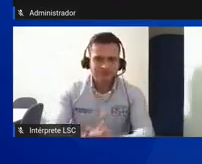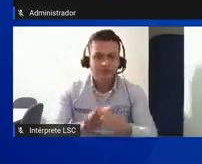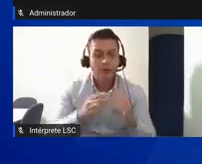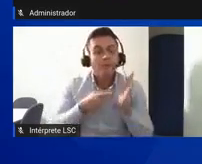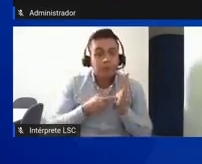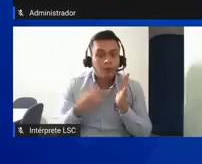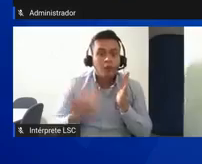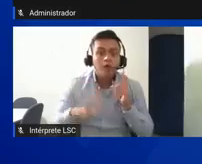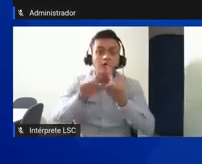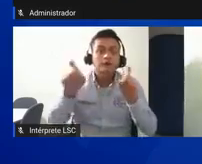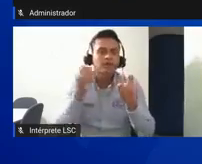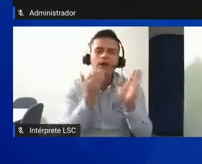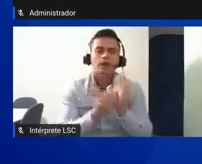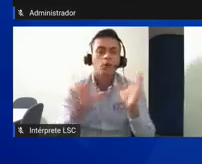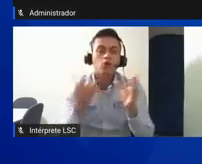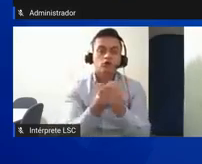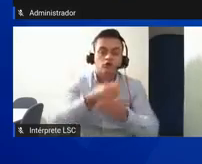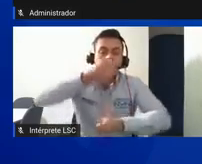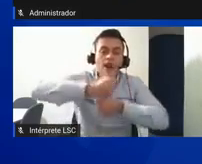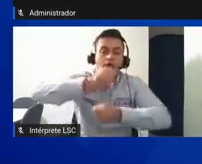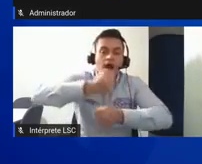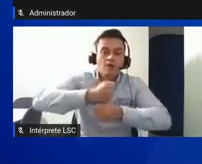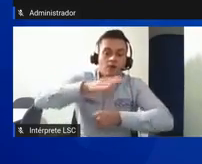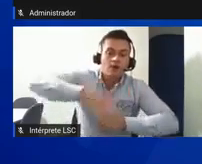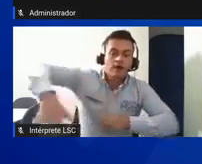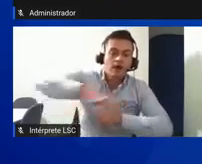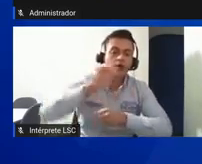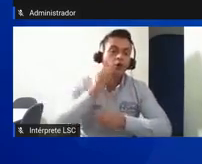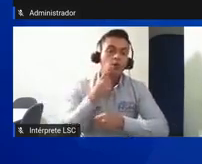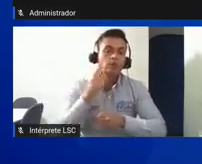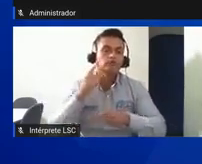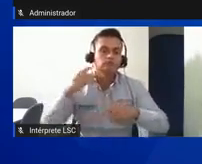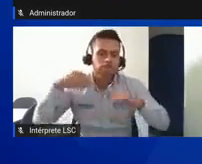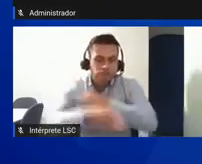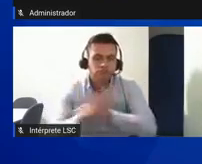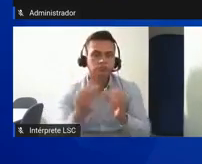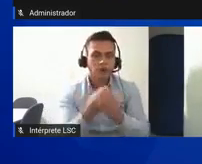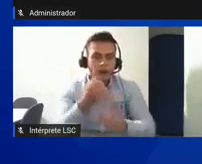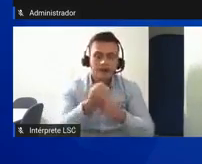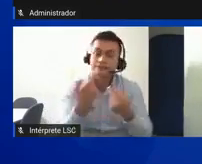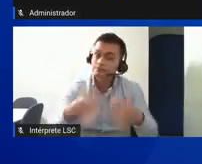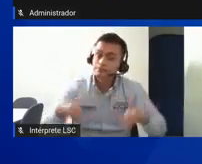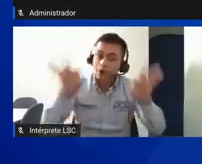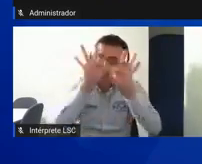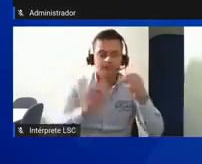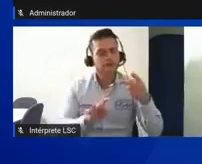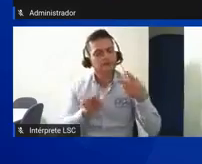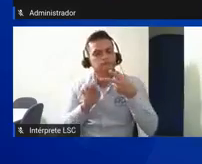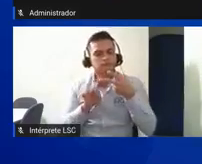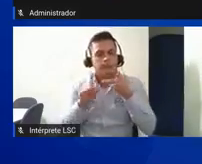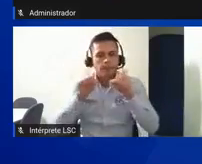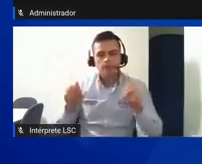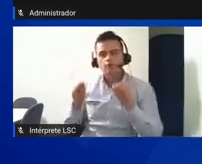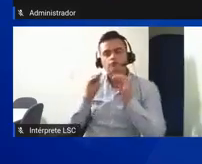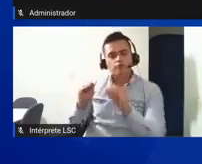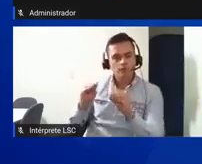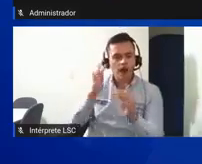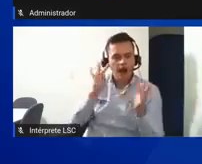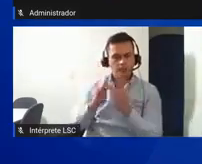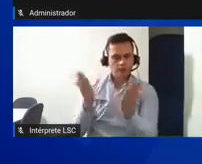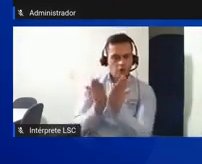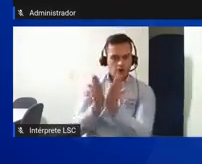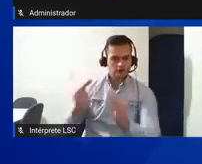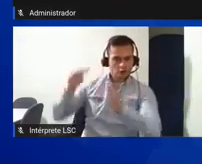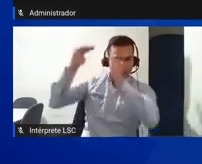la inclusión laboral de la comunidad sorda. Está también el tema de la formación en la educación superior